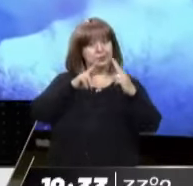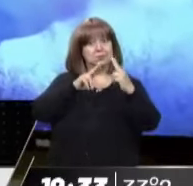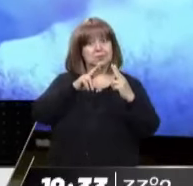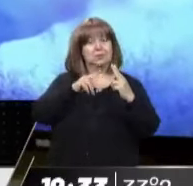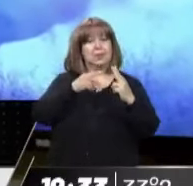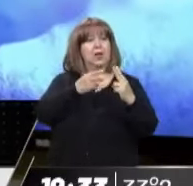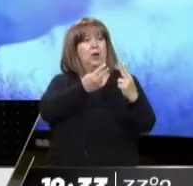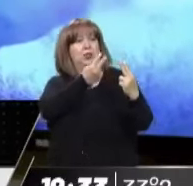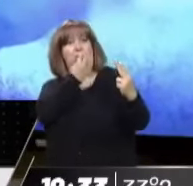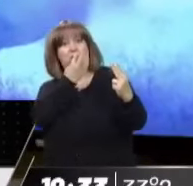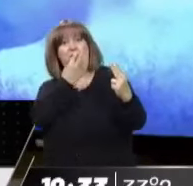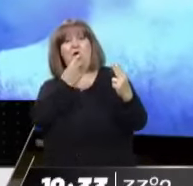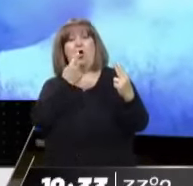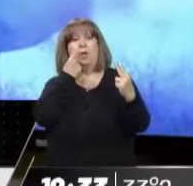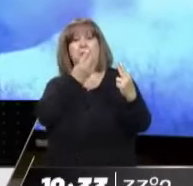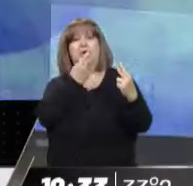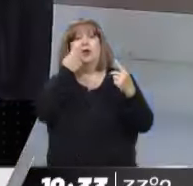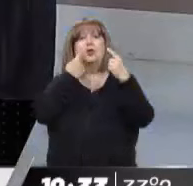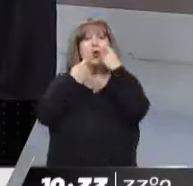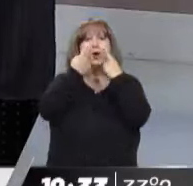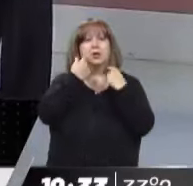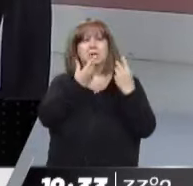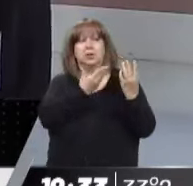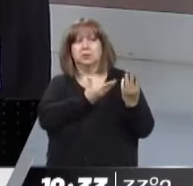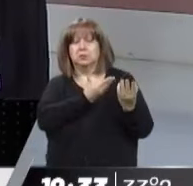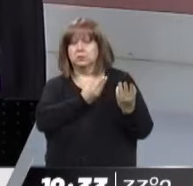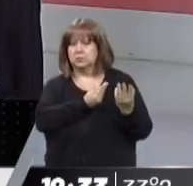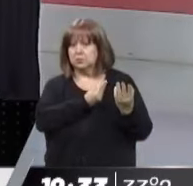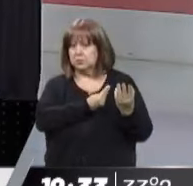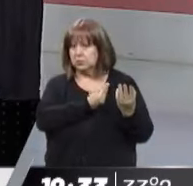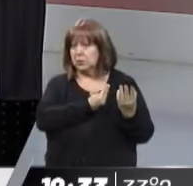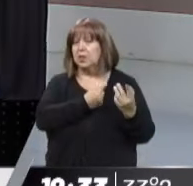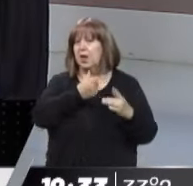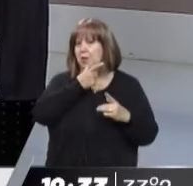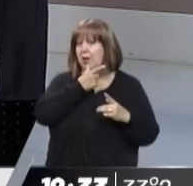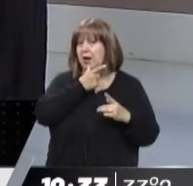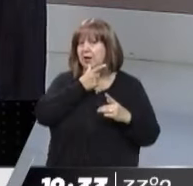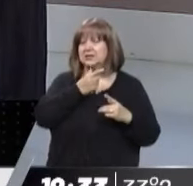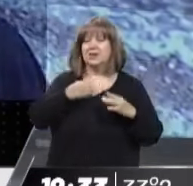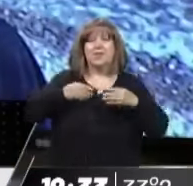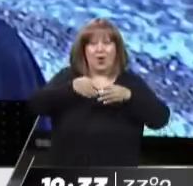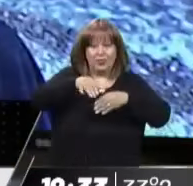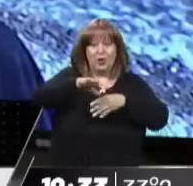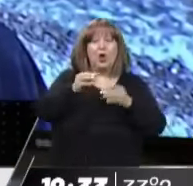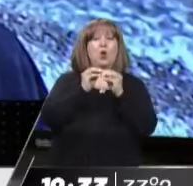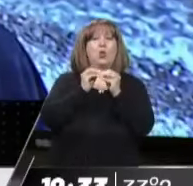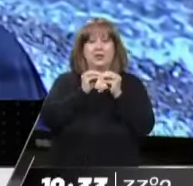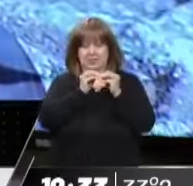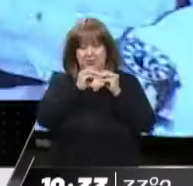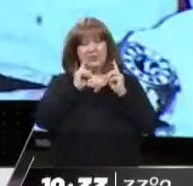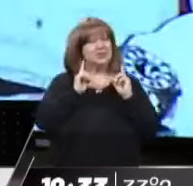que vamos a ir a juicio, creo, oral y público, él va a tomar ese tipo